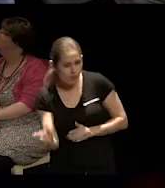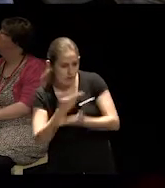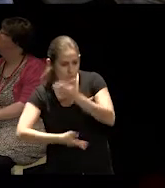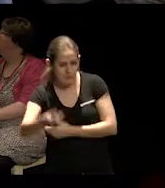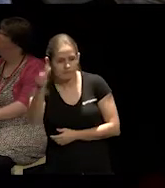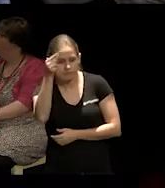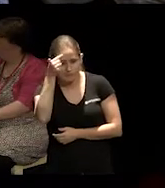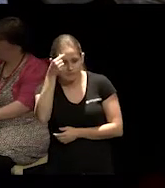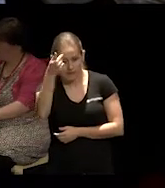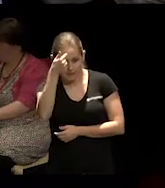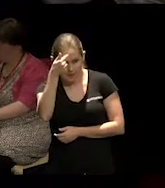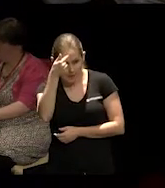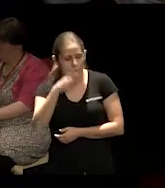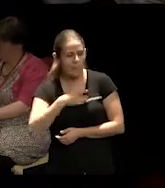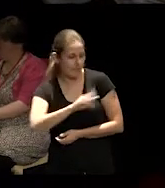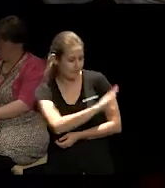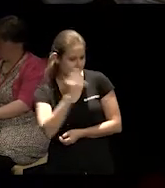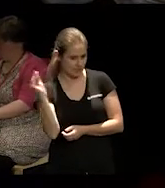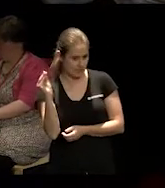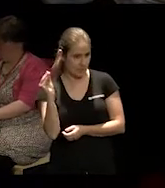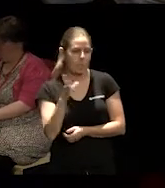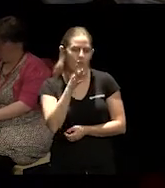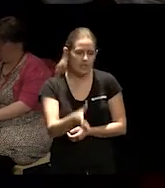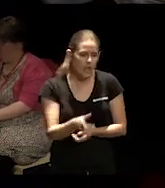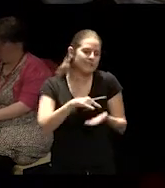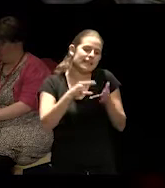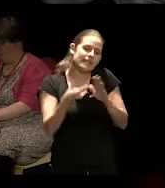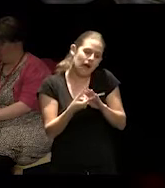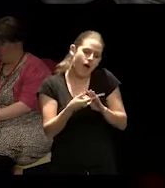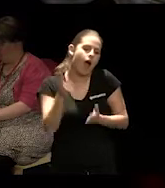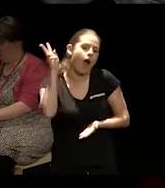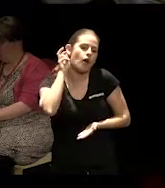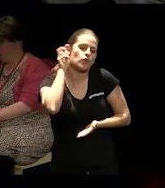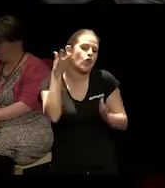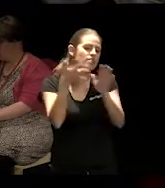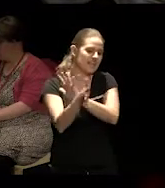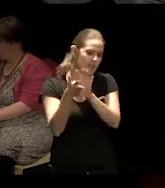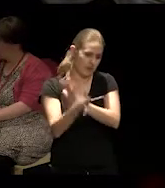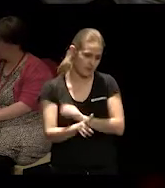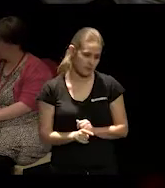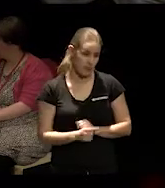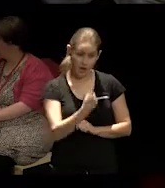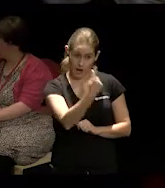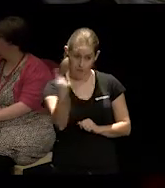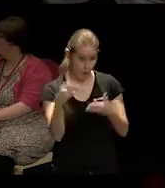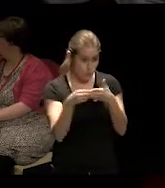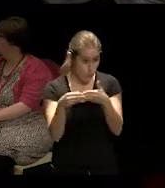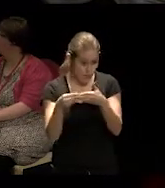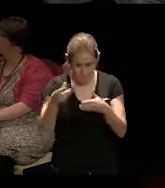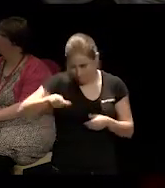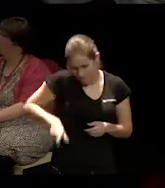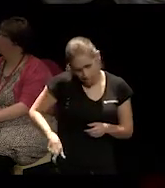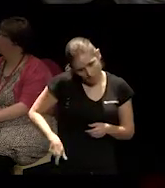de la audio explicación, dotamos a los usuarios con la petaca y